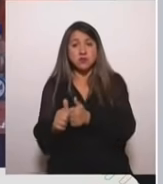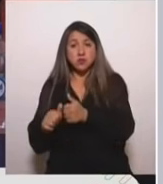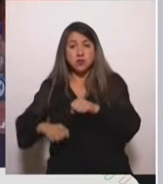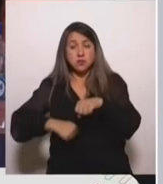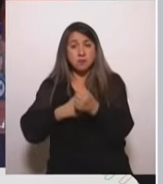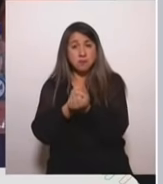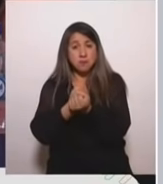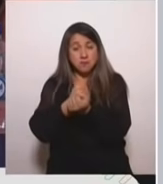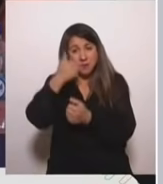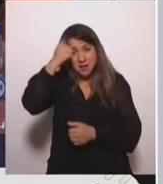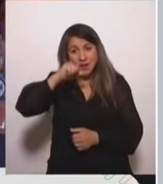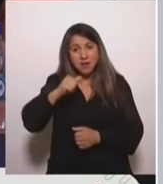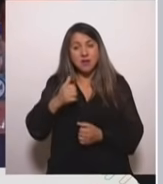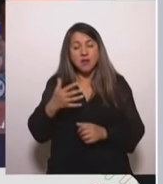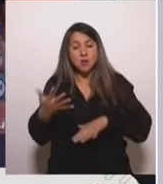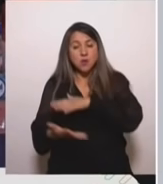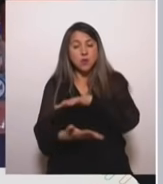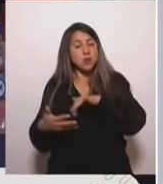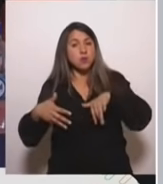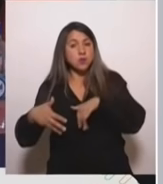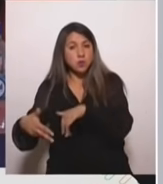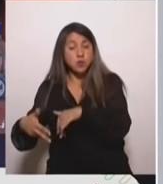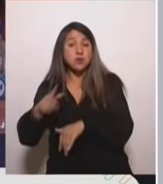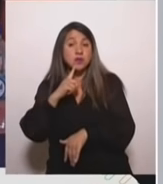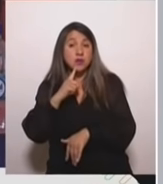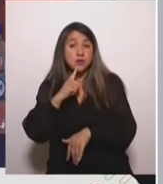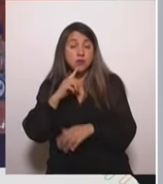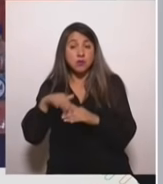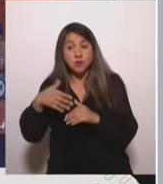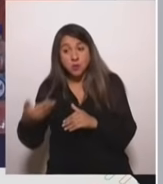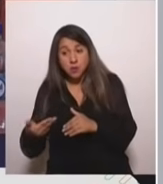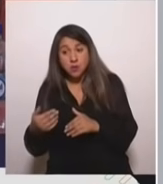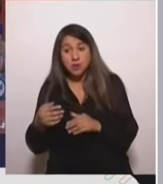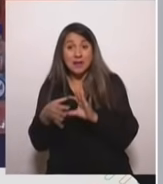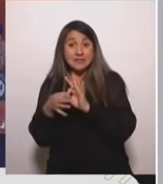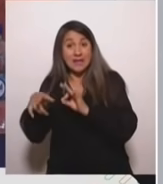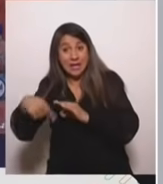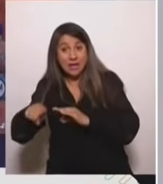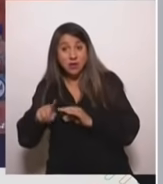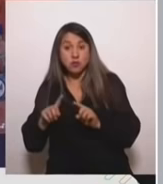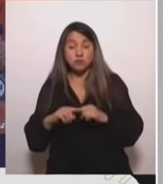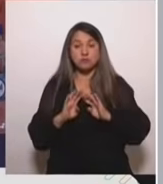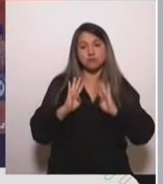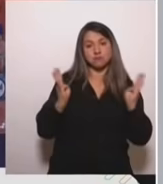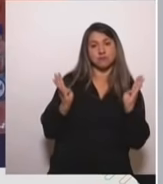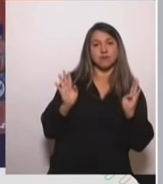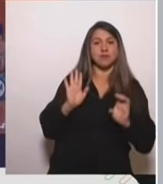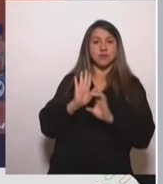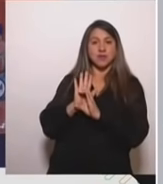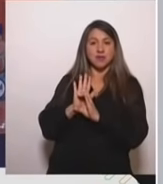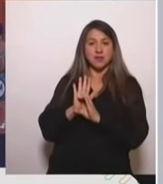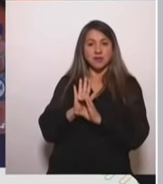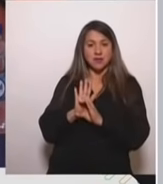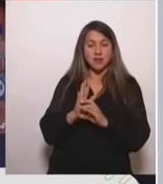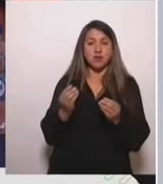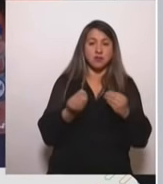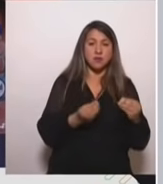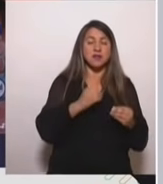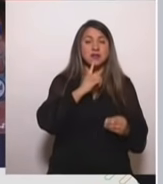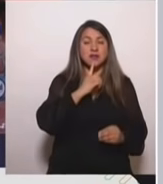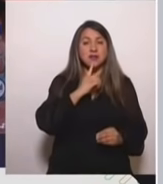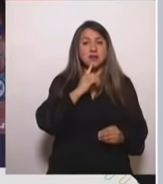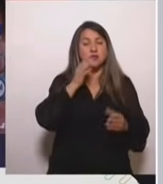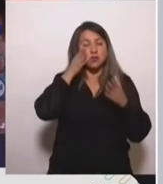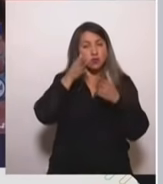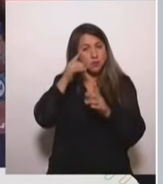gatilló, mediante el hecho inicial que fue saltarse los torniquetes del metro, la situación en la que hoy día estamos. Pero